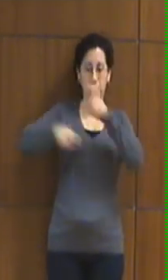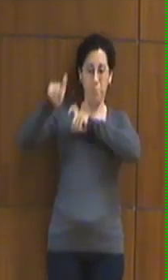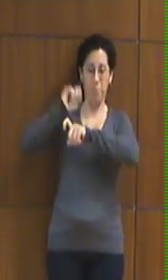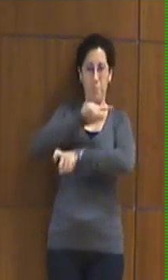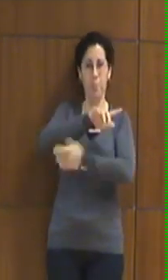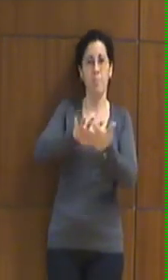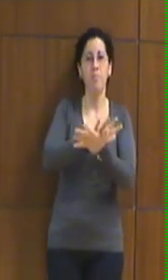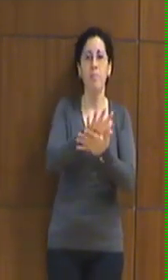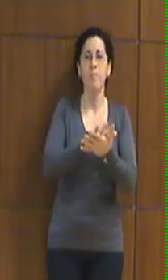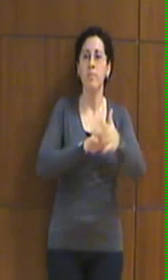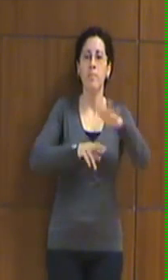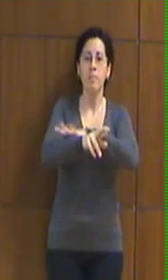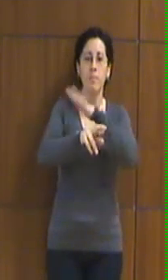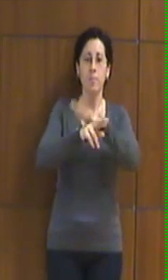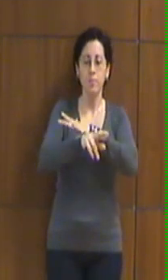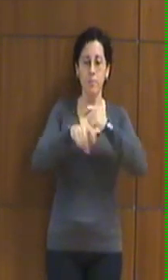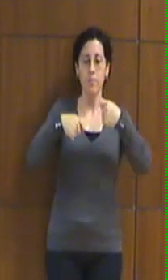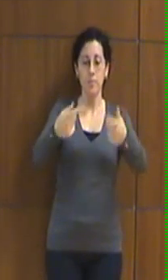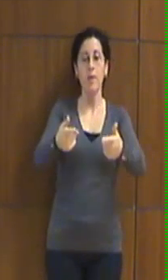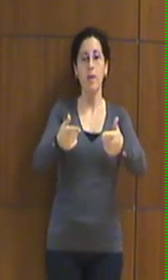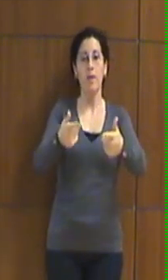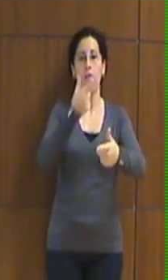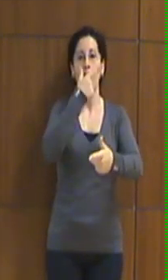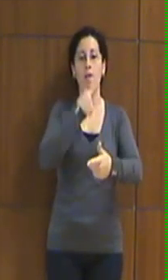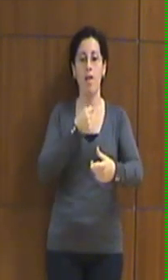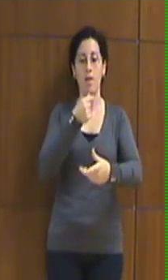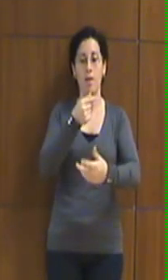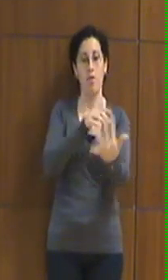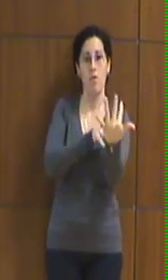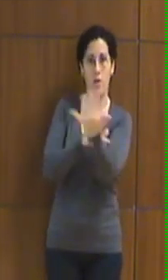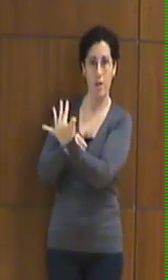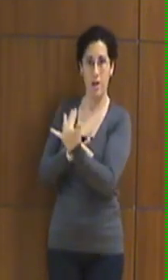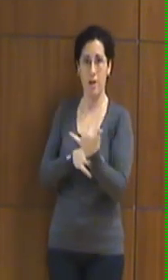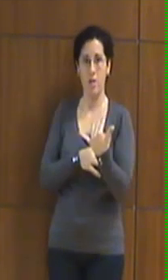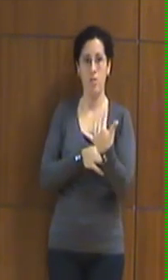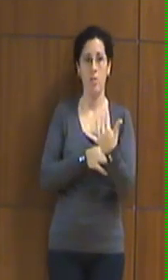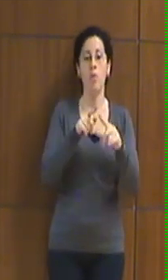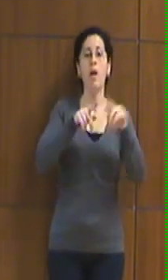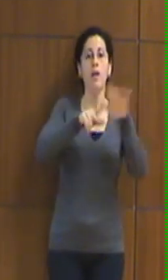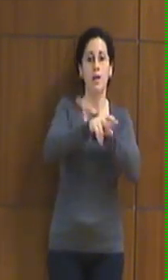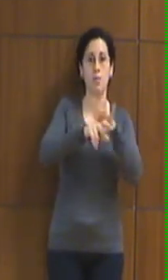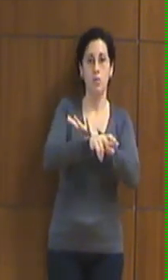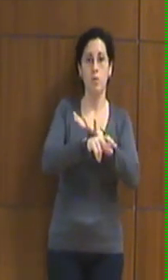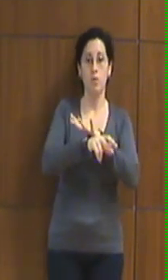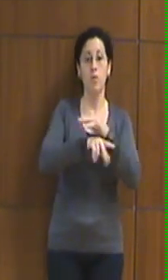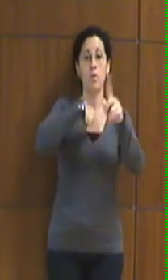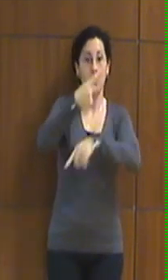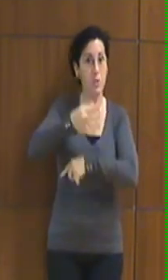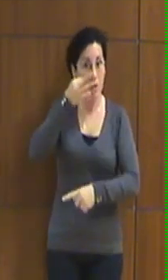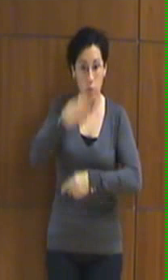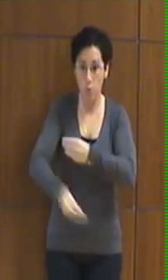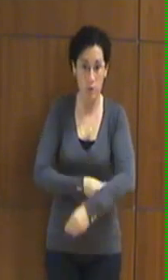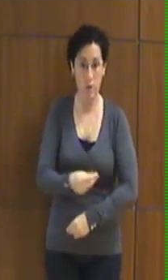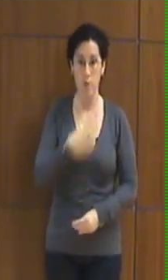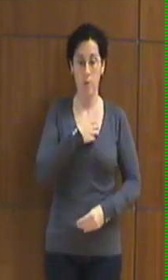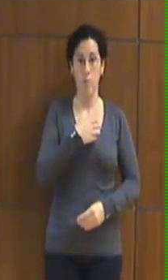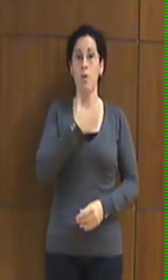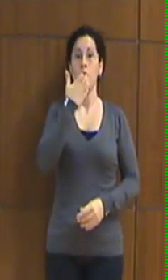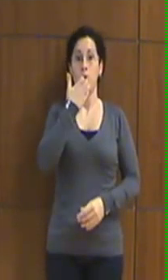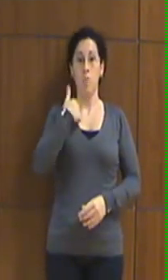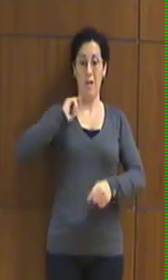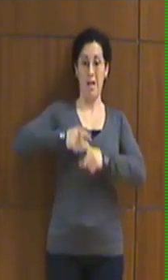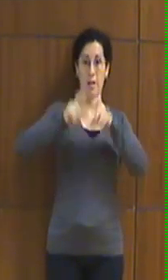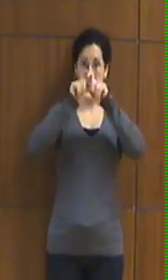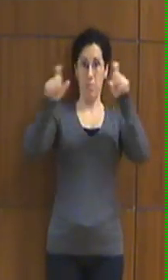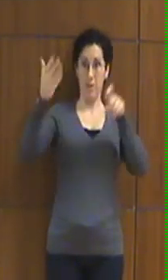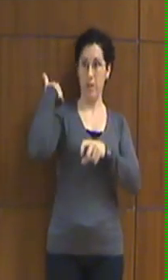que te facilitaban el acceso al ordenador, pero que luego no se podían utilizar, nosotros en Tecnosai nos hemos encontrado varias